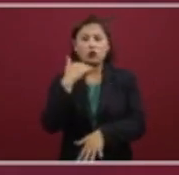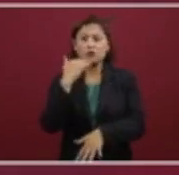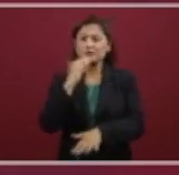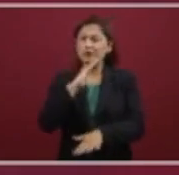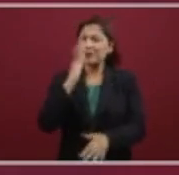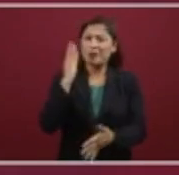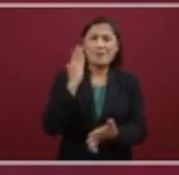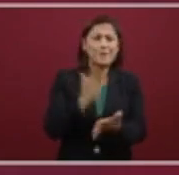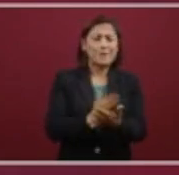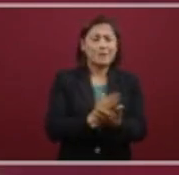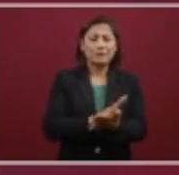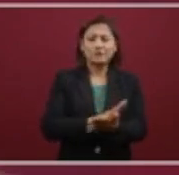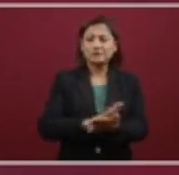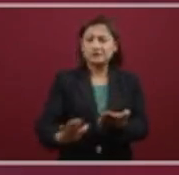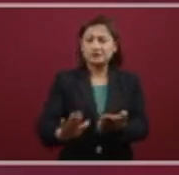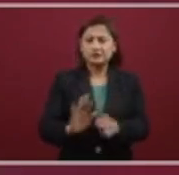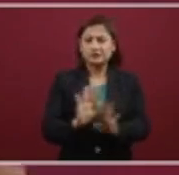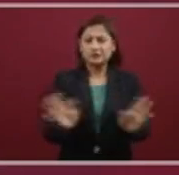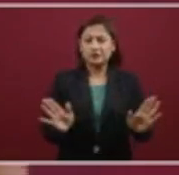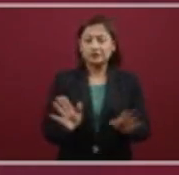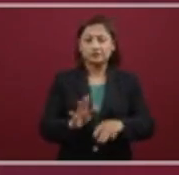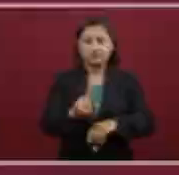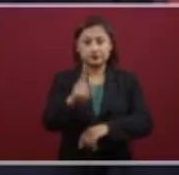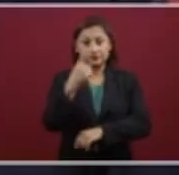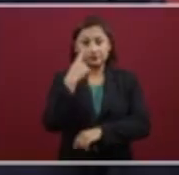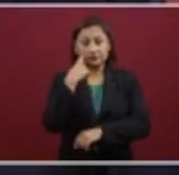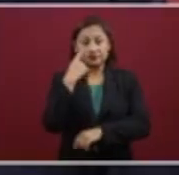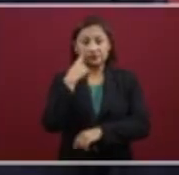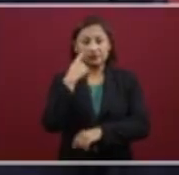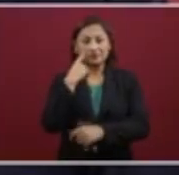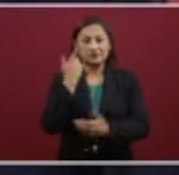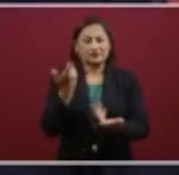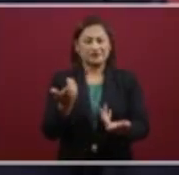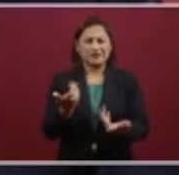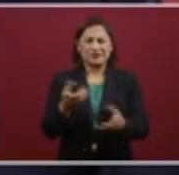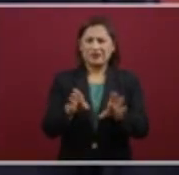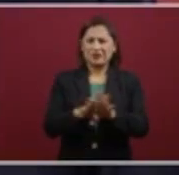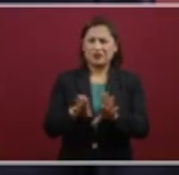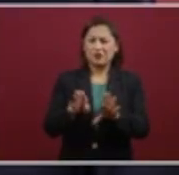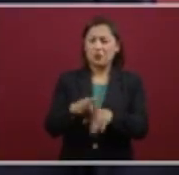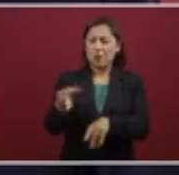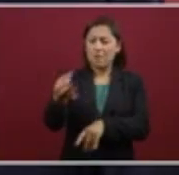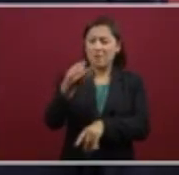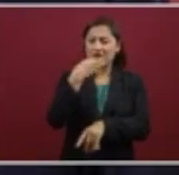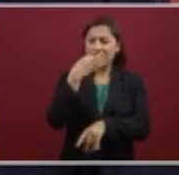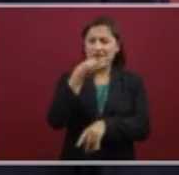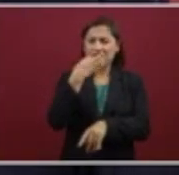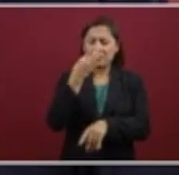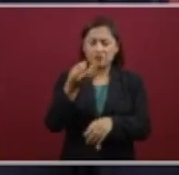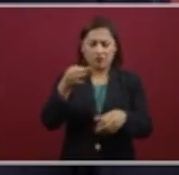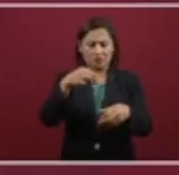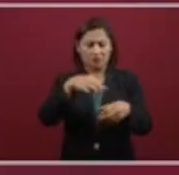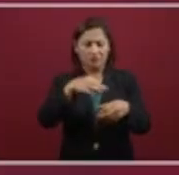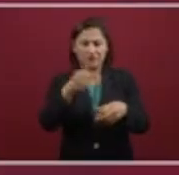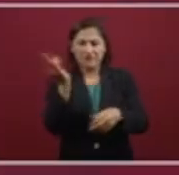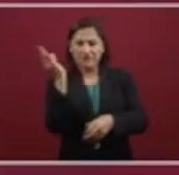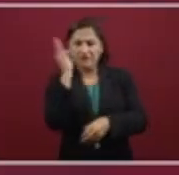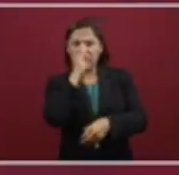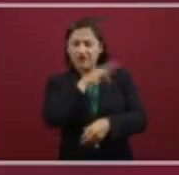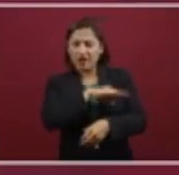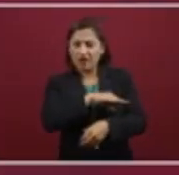Imagínense el adulterar productos, medicamentos, todo eso.